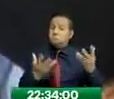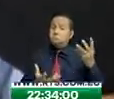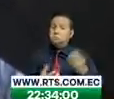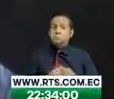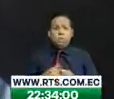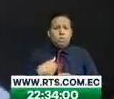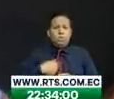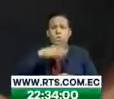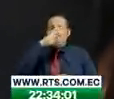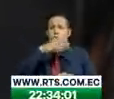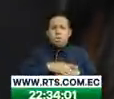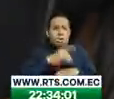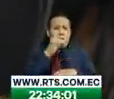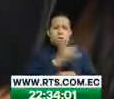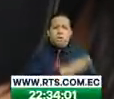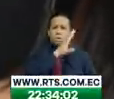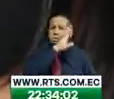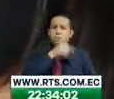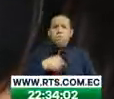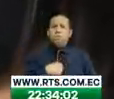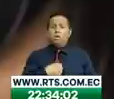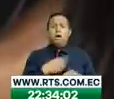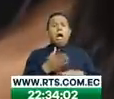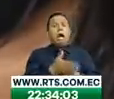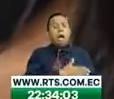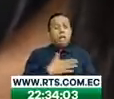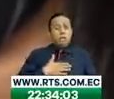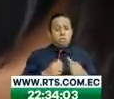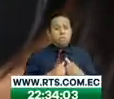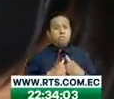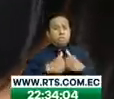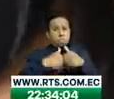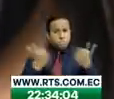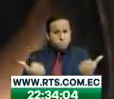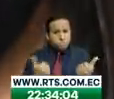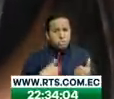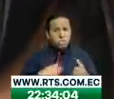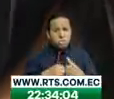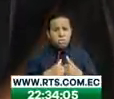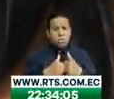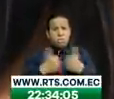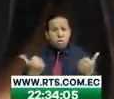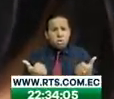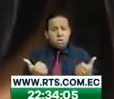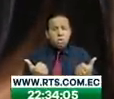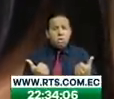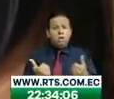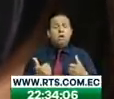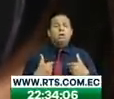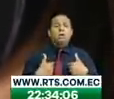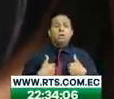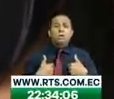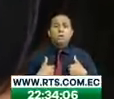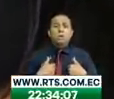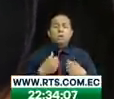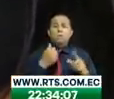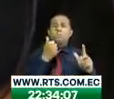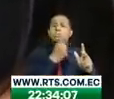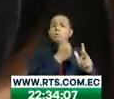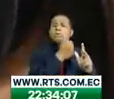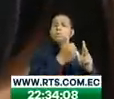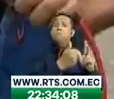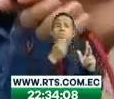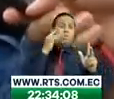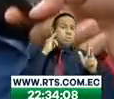hijas. El día que yo me separé de él, está su mamá y está su hermana. Que ellas vieron lo que él me